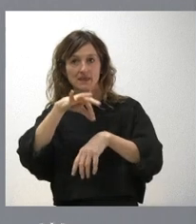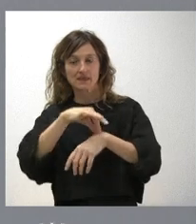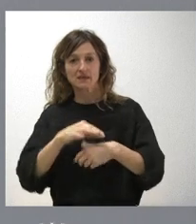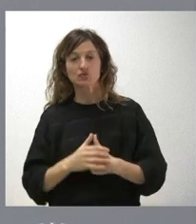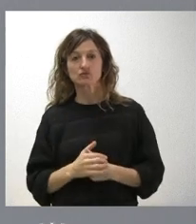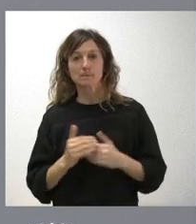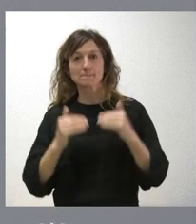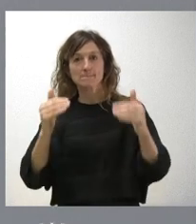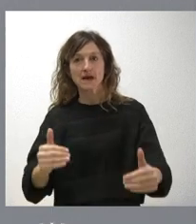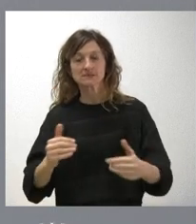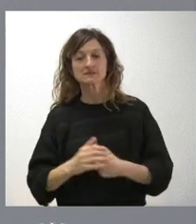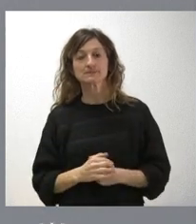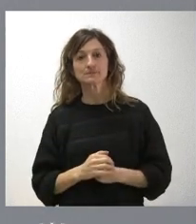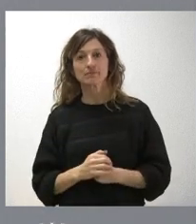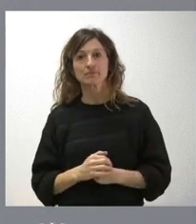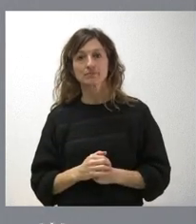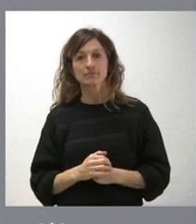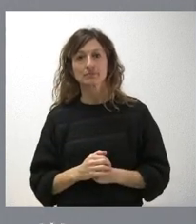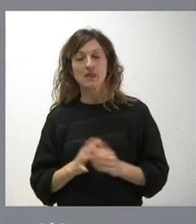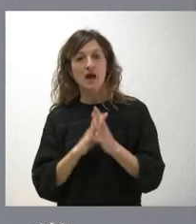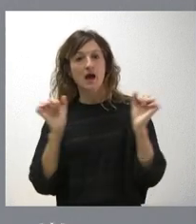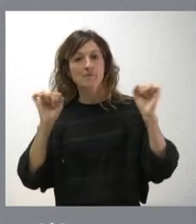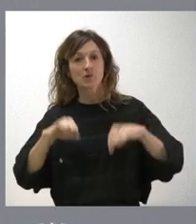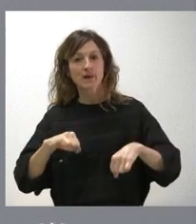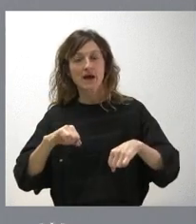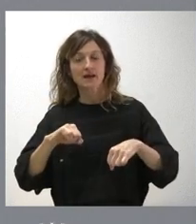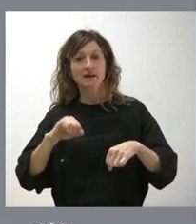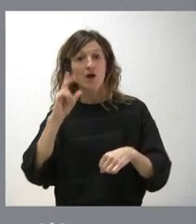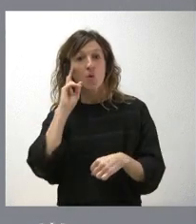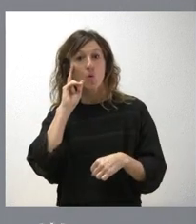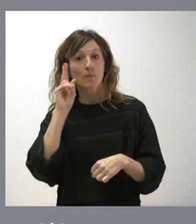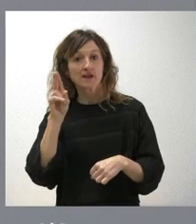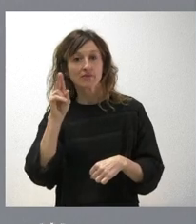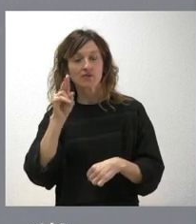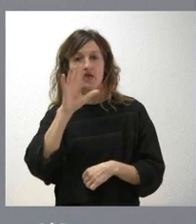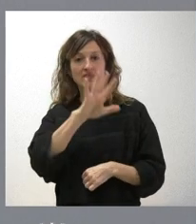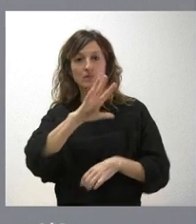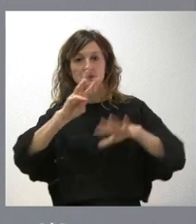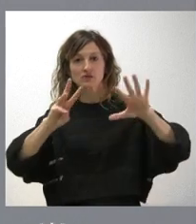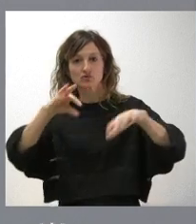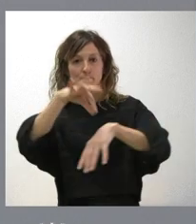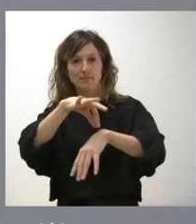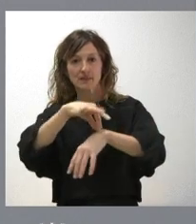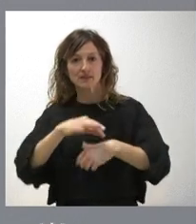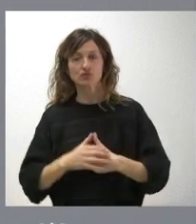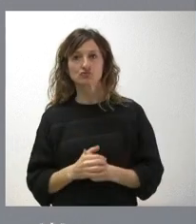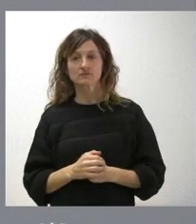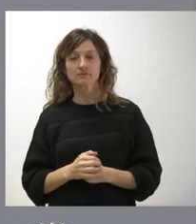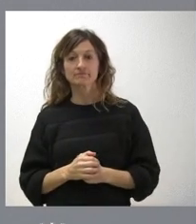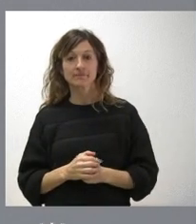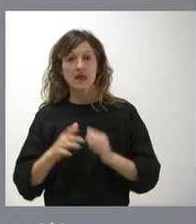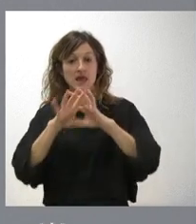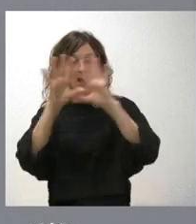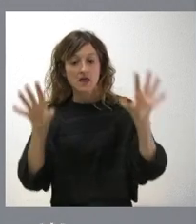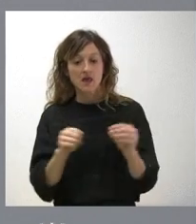médicos y aprobar la jubilación activa a 58 médicos esto nos hace disponer en